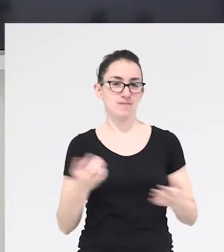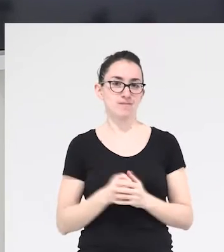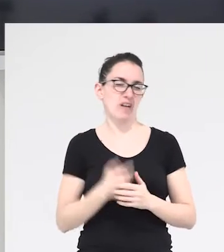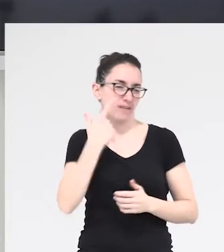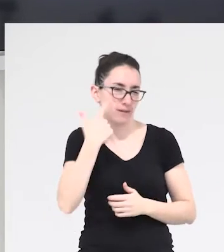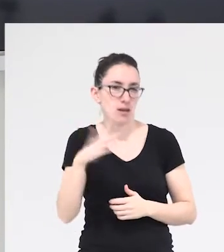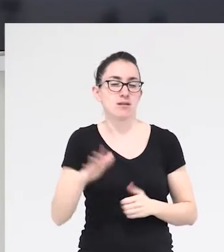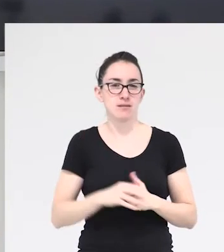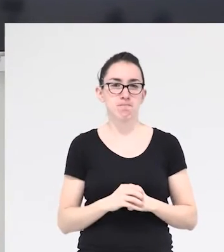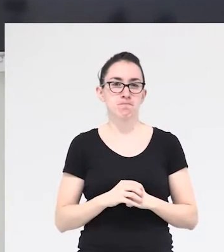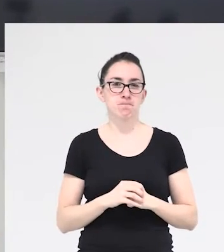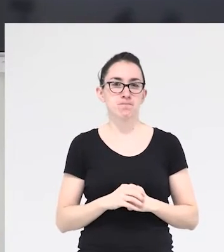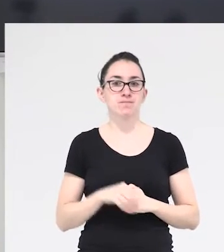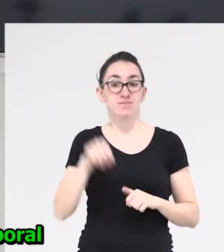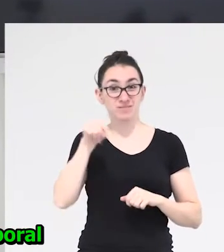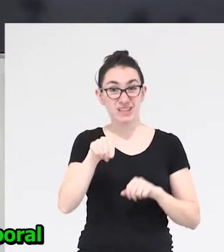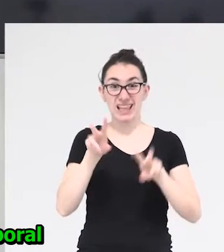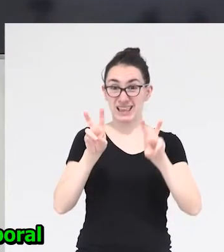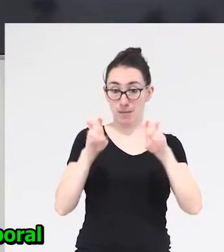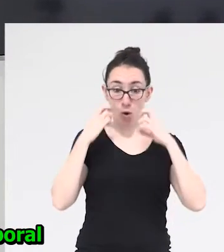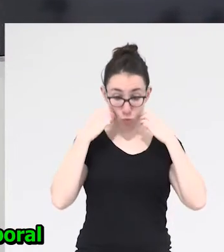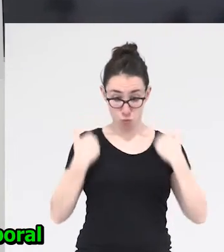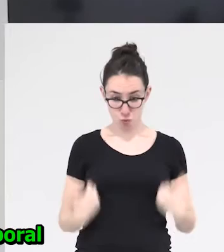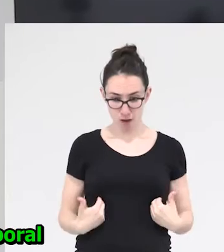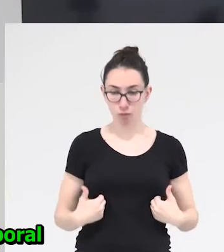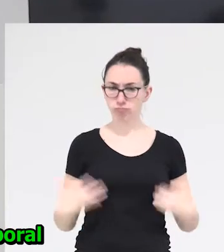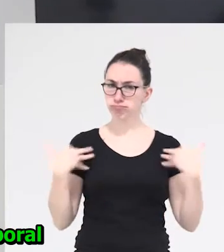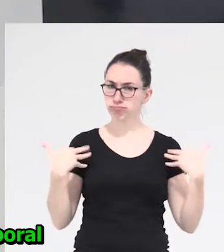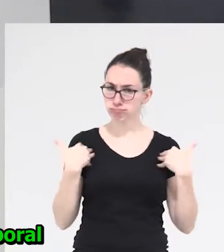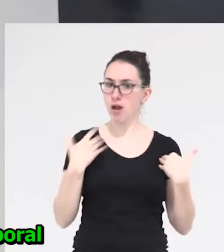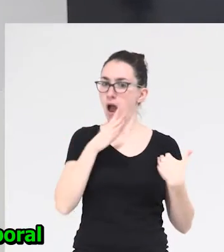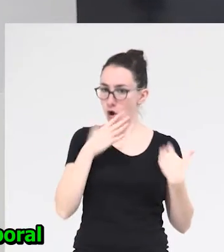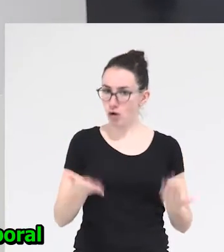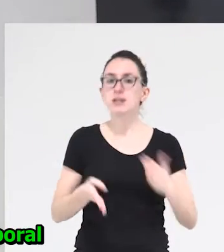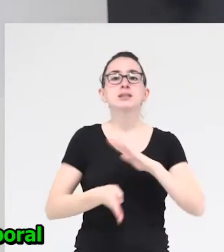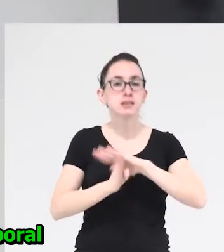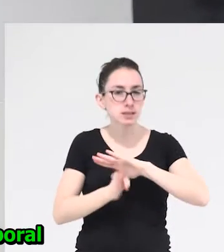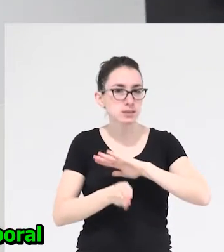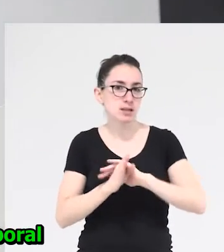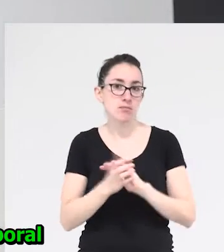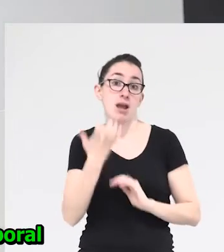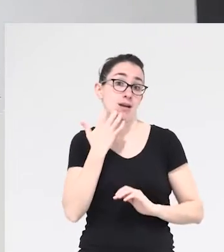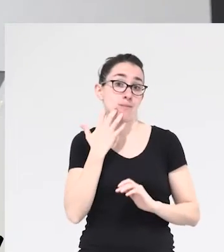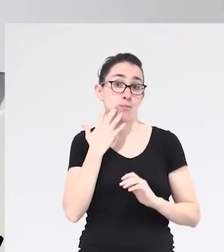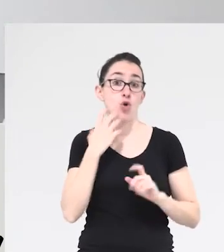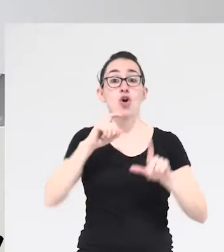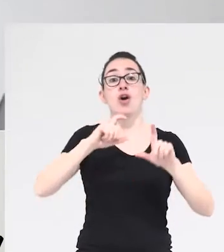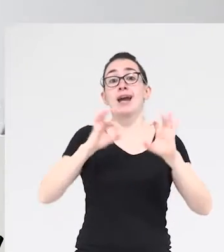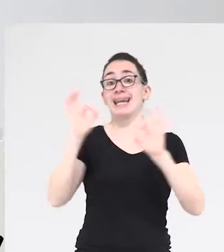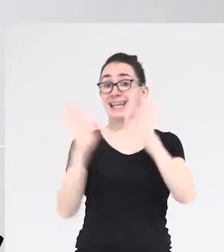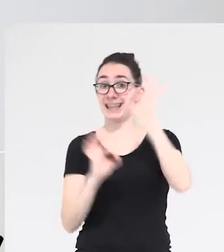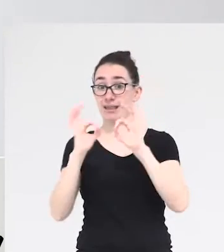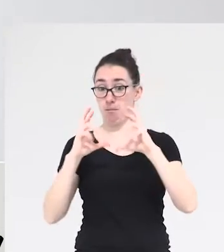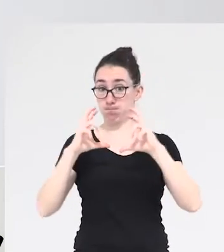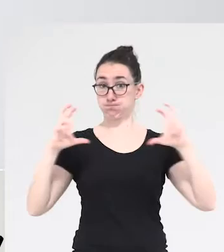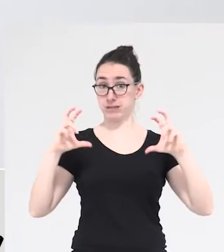Fíjense que estas vivencias del cuerpo que tenemos a día de hoy, por ejemplo, es ese índice de masa corporal que nos va a decir si